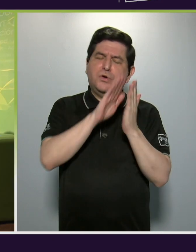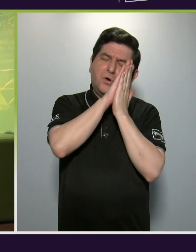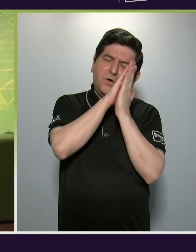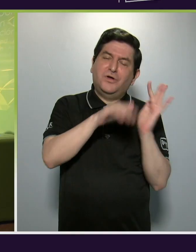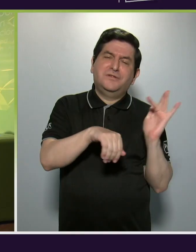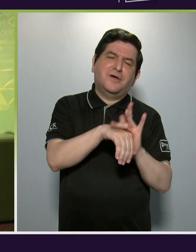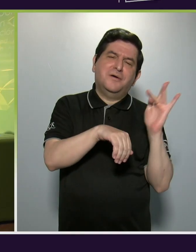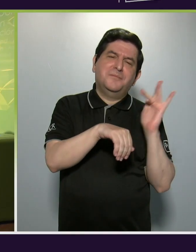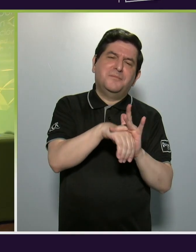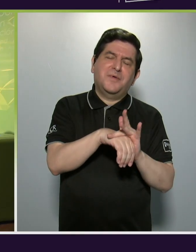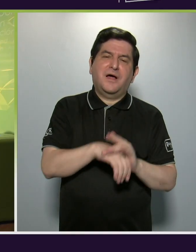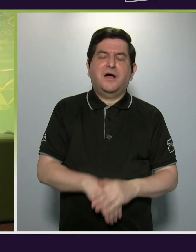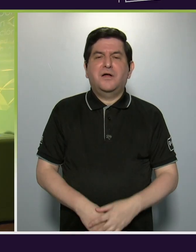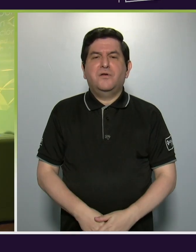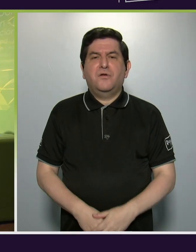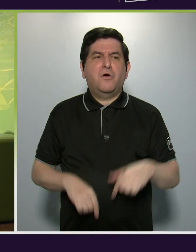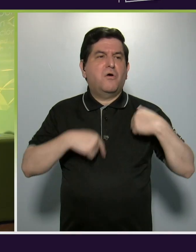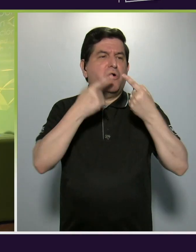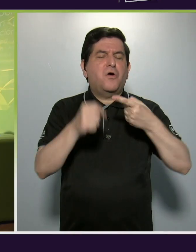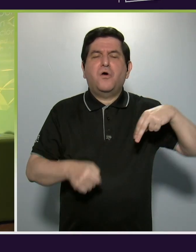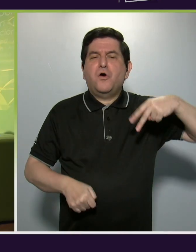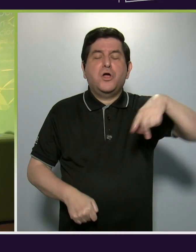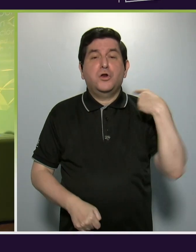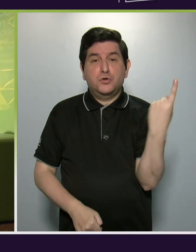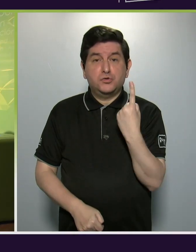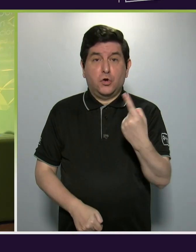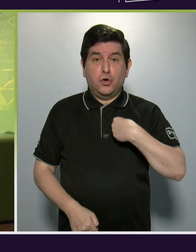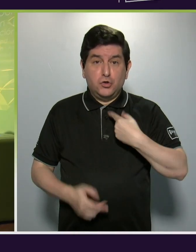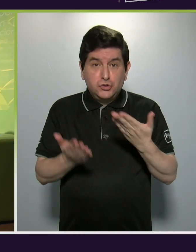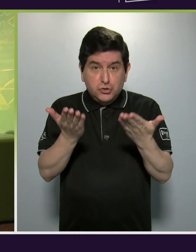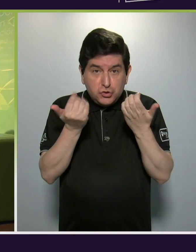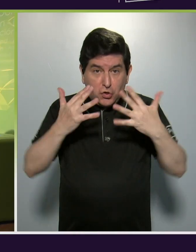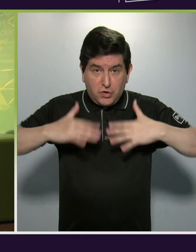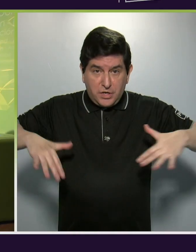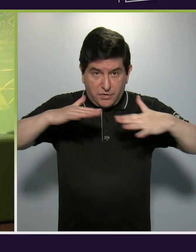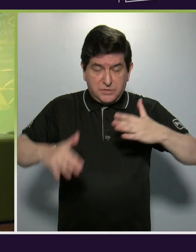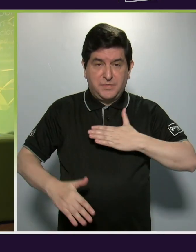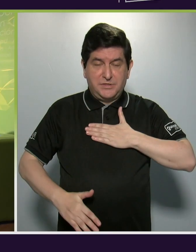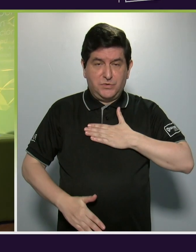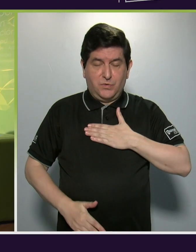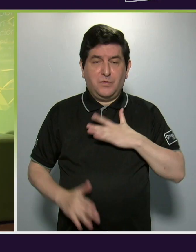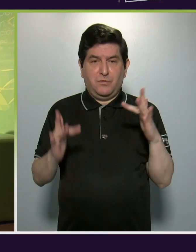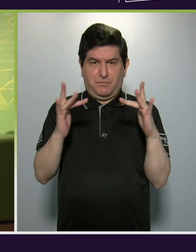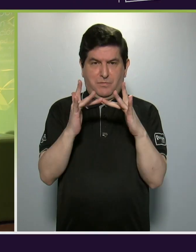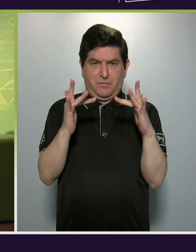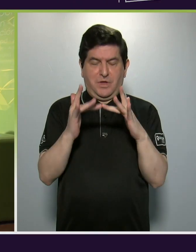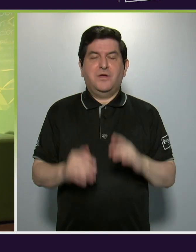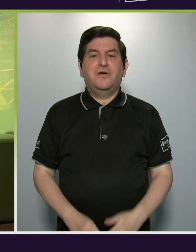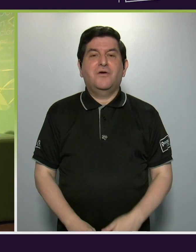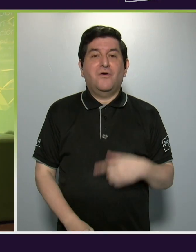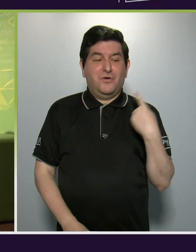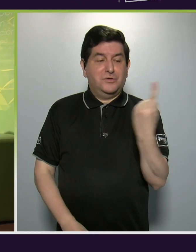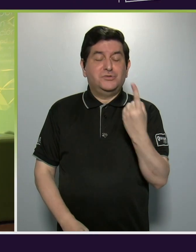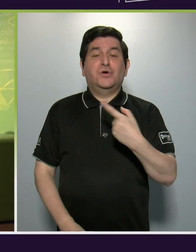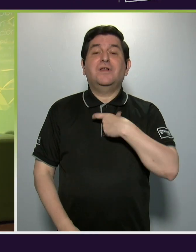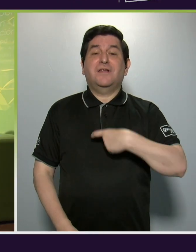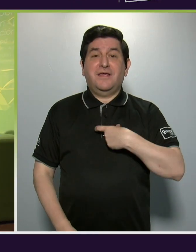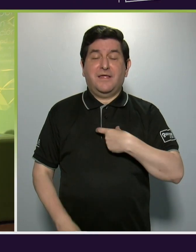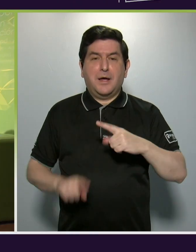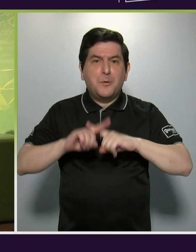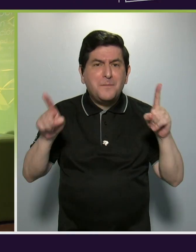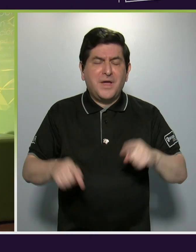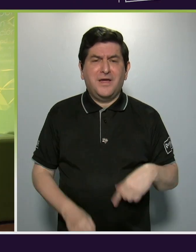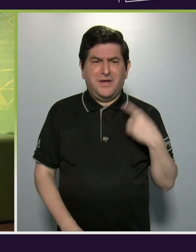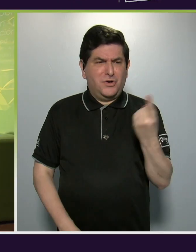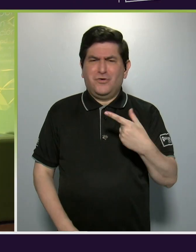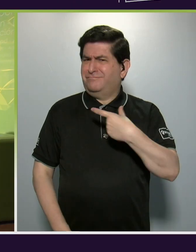temprano, salir a caminar solo, sola. Ese espacio que yo quiero para conectar conmigo sería soledad deseada. Y la soledad no